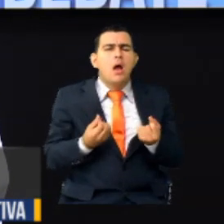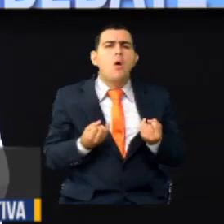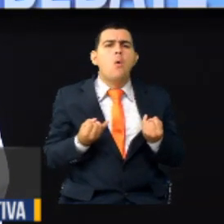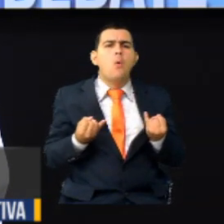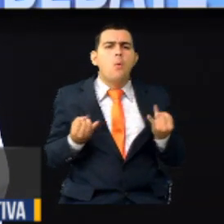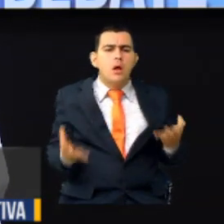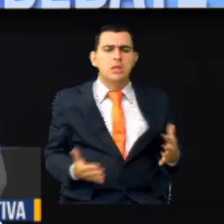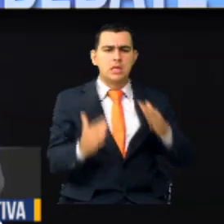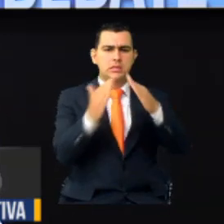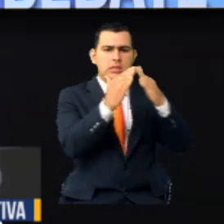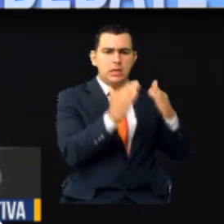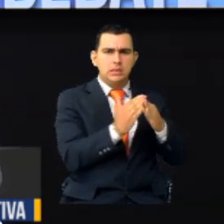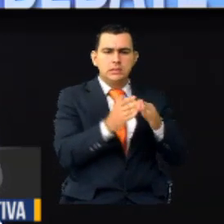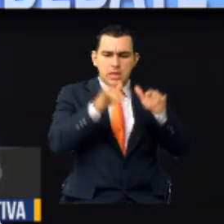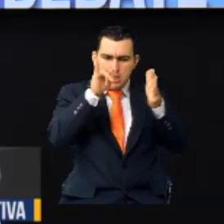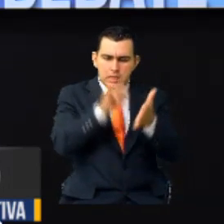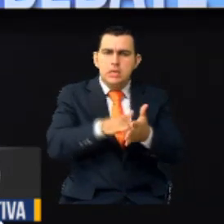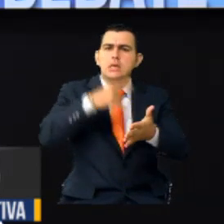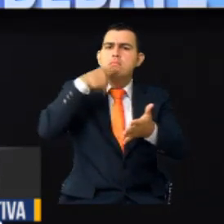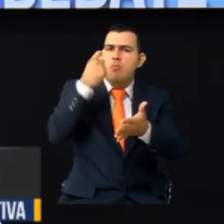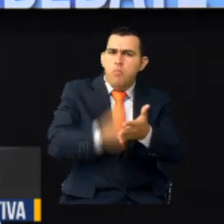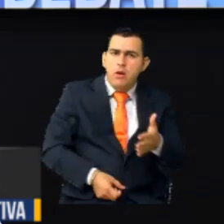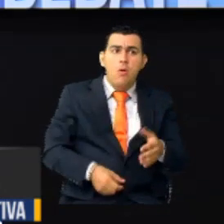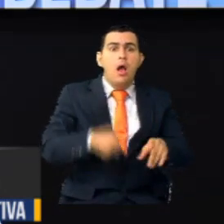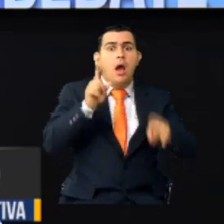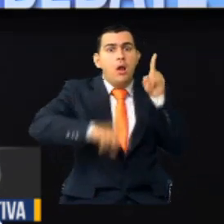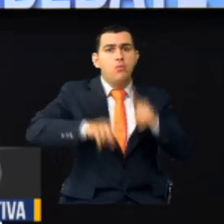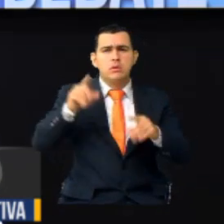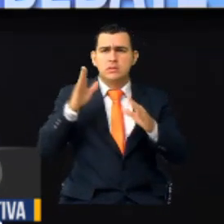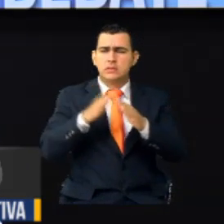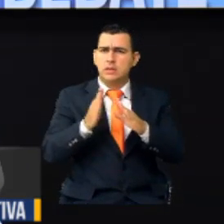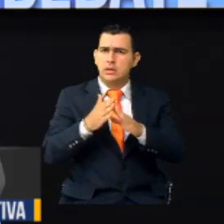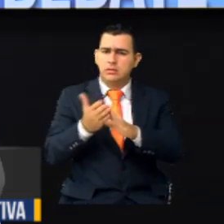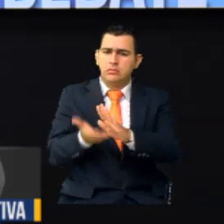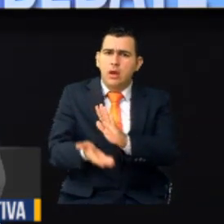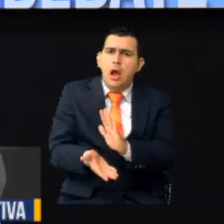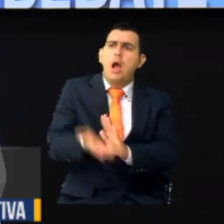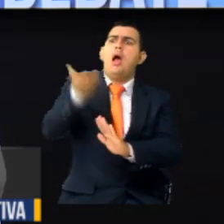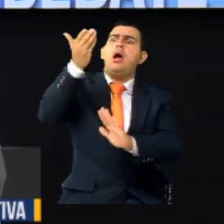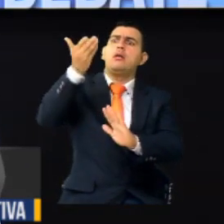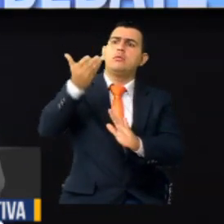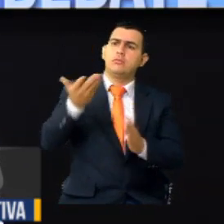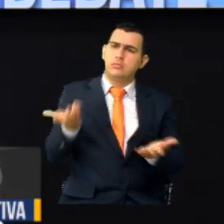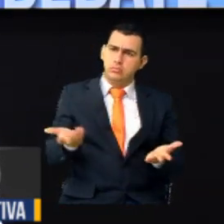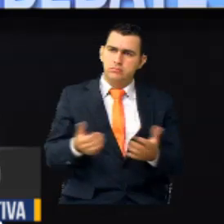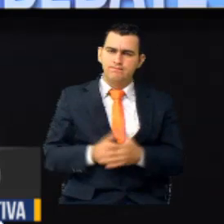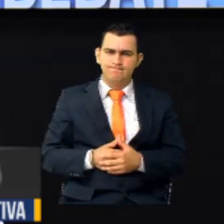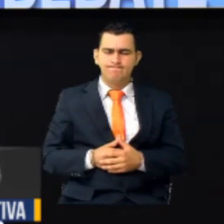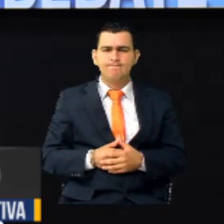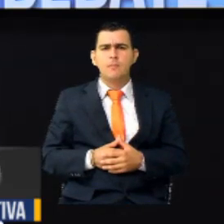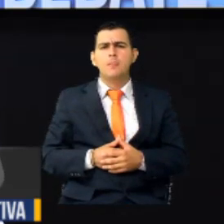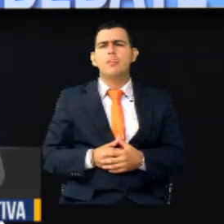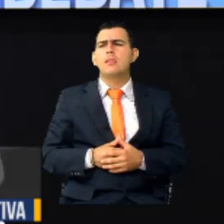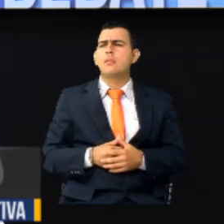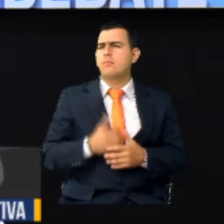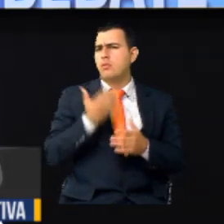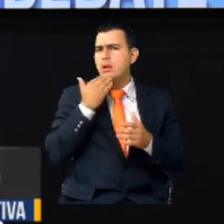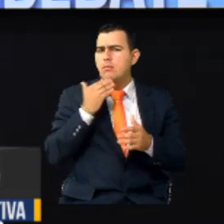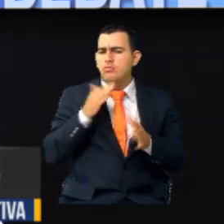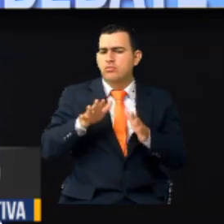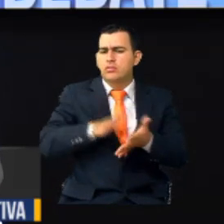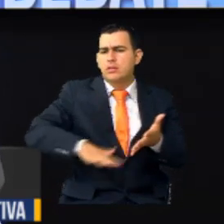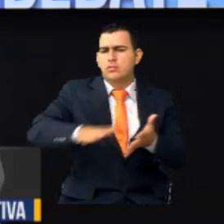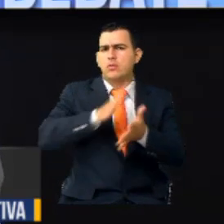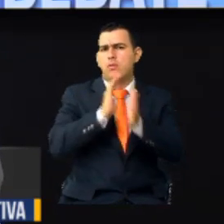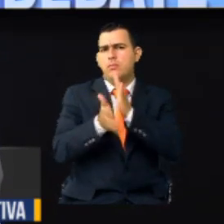catastral. Nosotros sabemos que tenemos viviendas que hoy están pagando un impuesto supremamente alto, digamos ubicada en un sector comercial, pero una vivienda